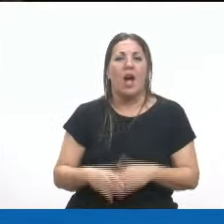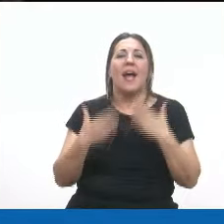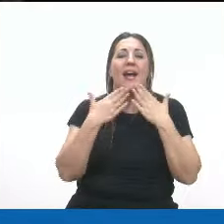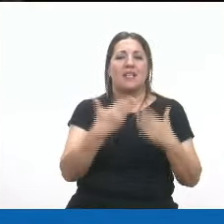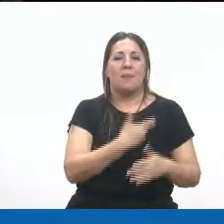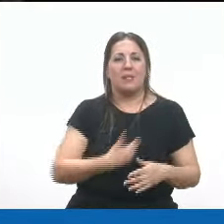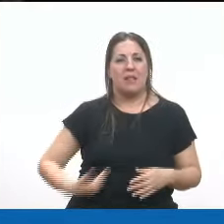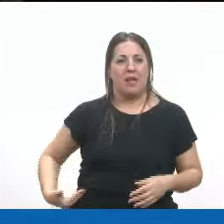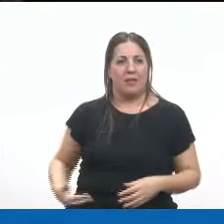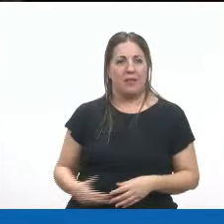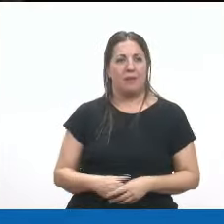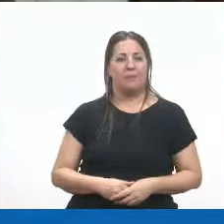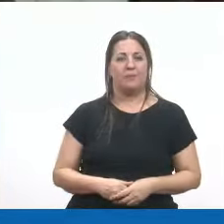señor presidente gracias